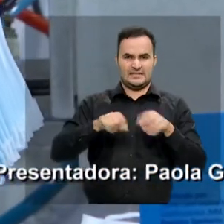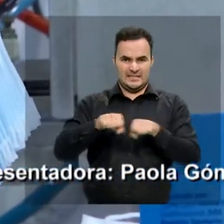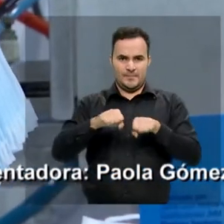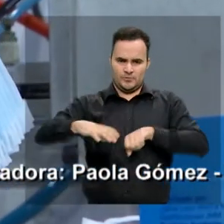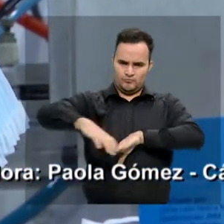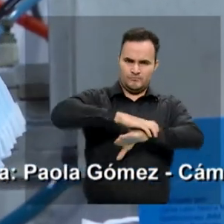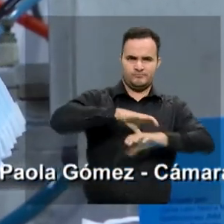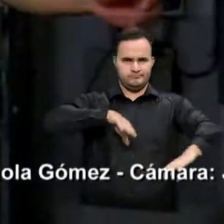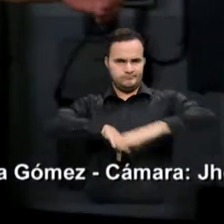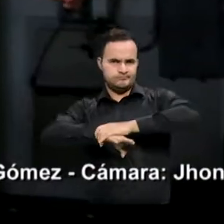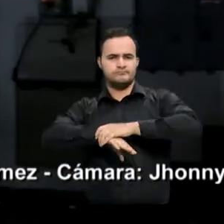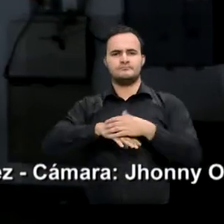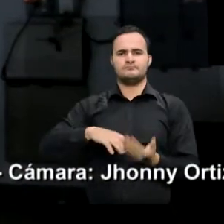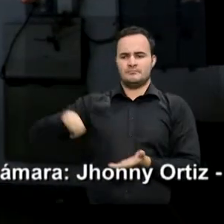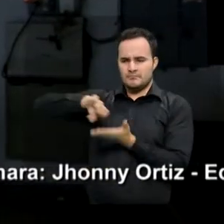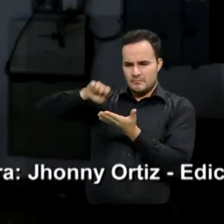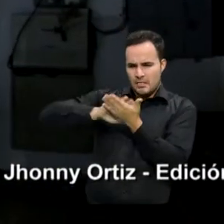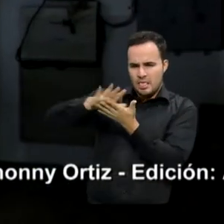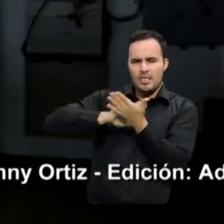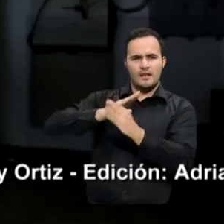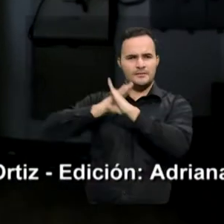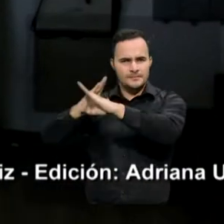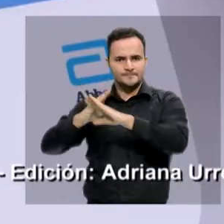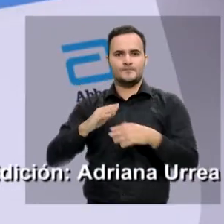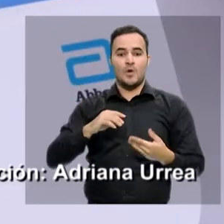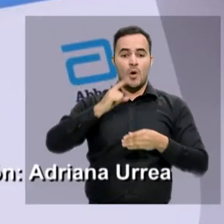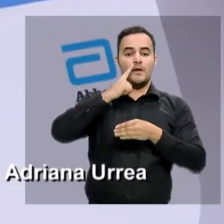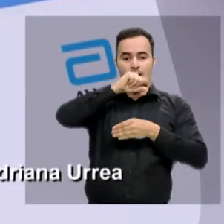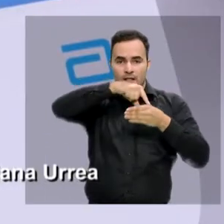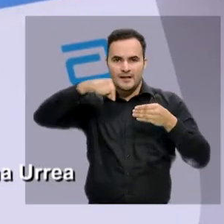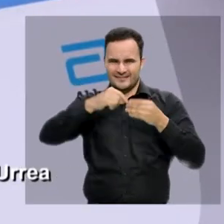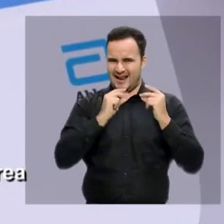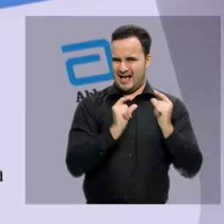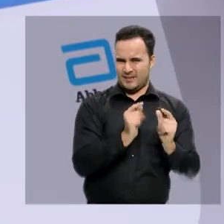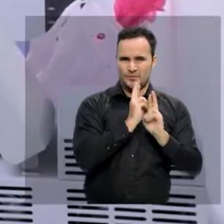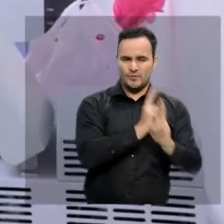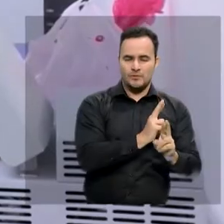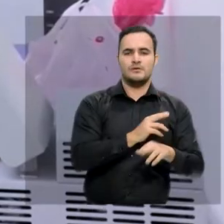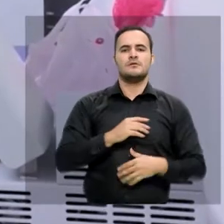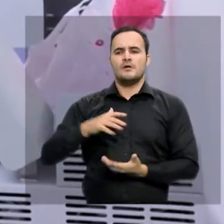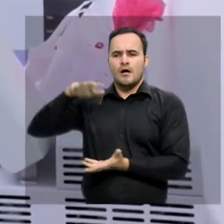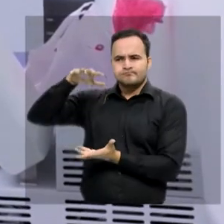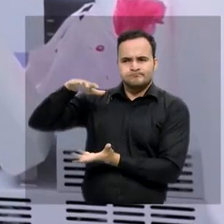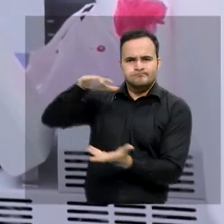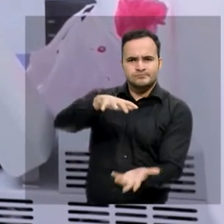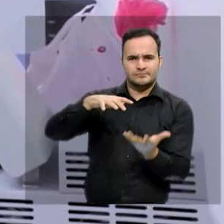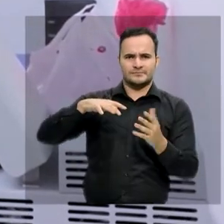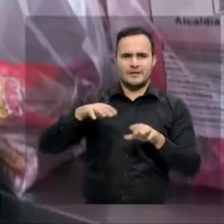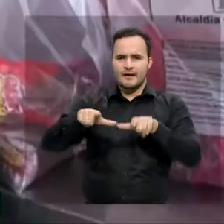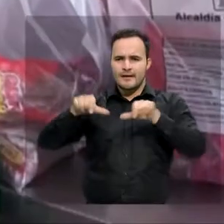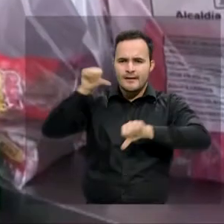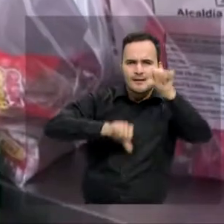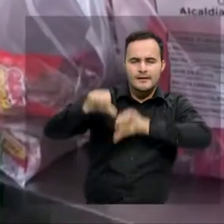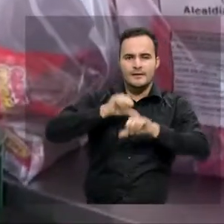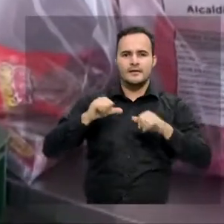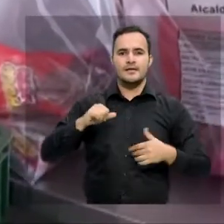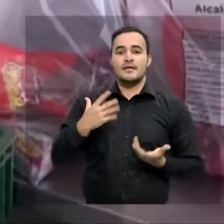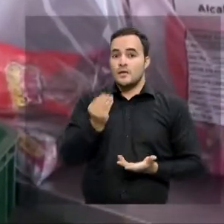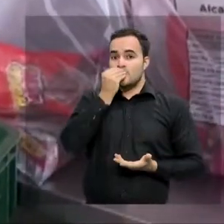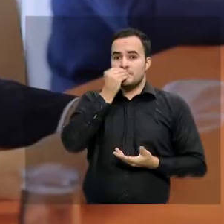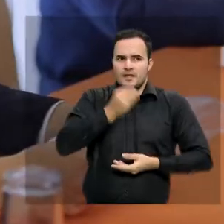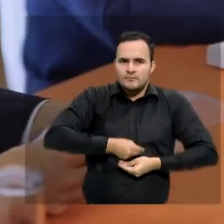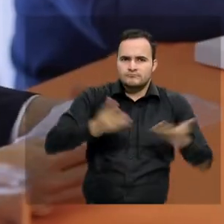protectores de zapatos, desinfectantes, pruebas rápidas para COVID-19, máquinas de laboratorio y kits